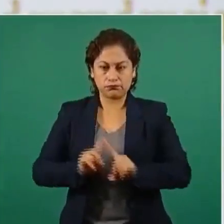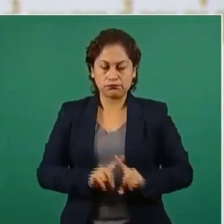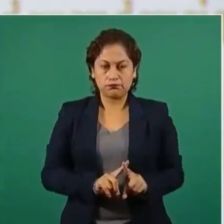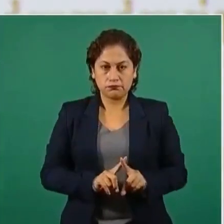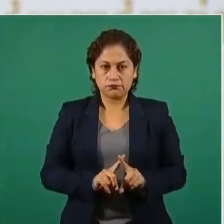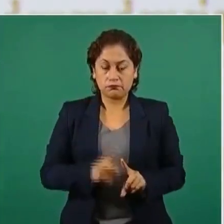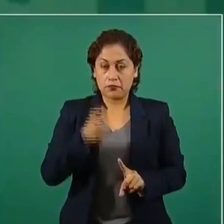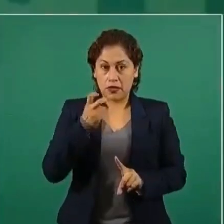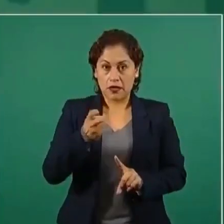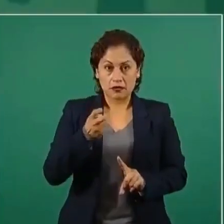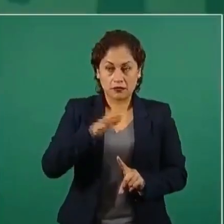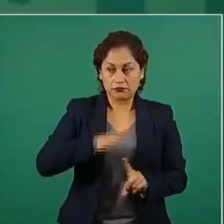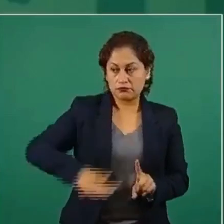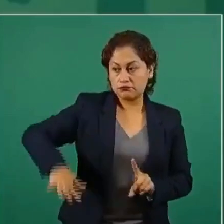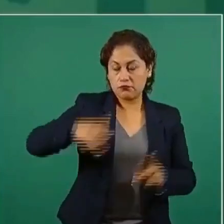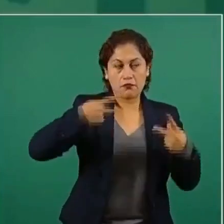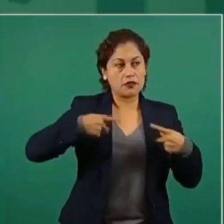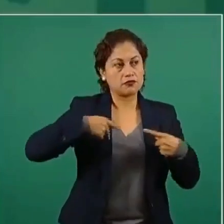demandas